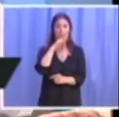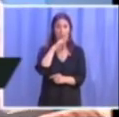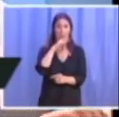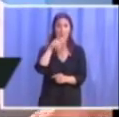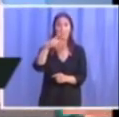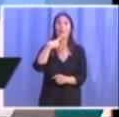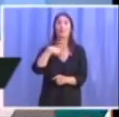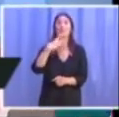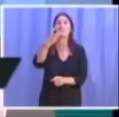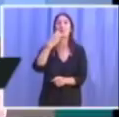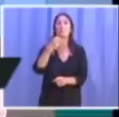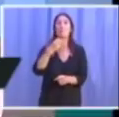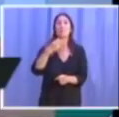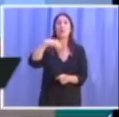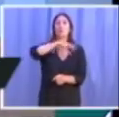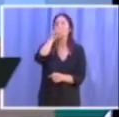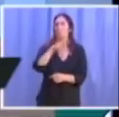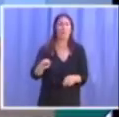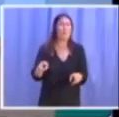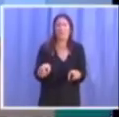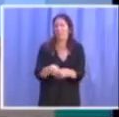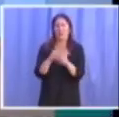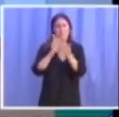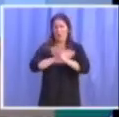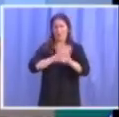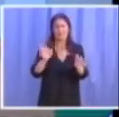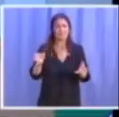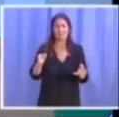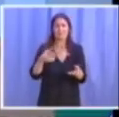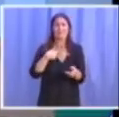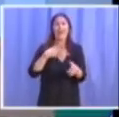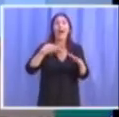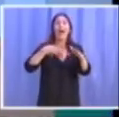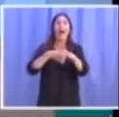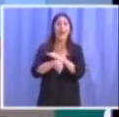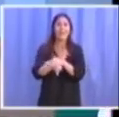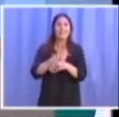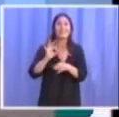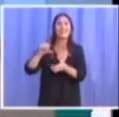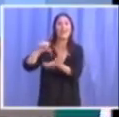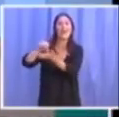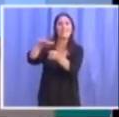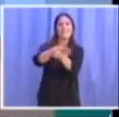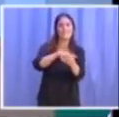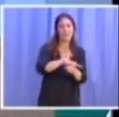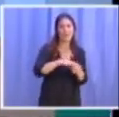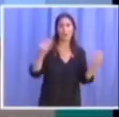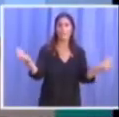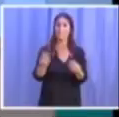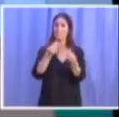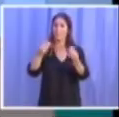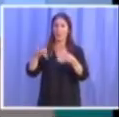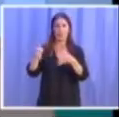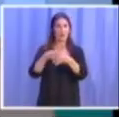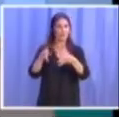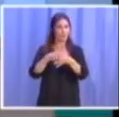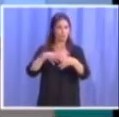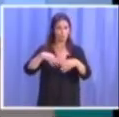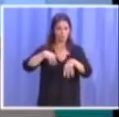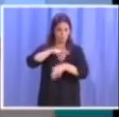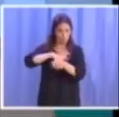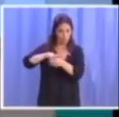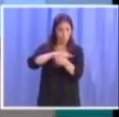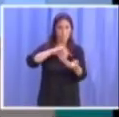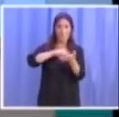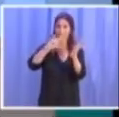quien dice 3 millones de metros cuadrados, es lo mismo. Voy a, sigo, accesibilidad en los barrios, mejora de infraestructura en los barrios. Plan